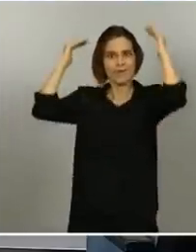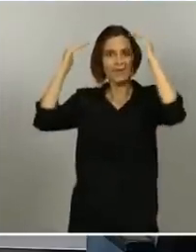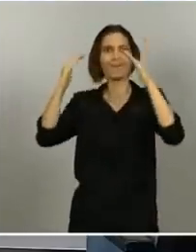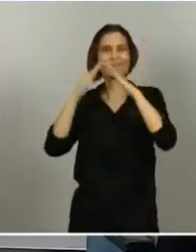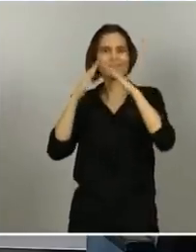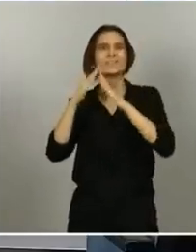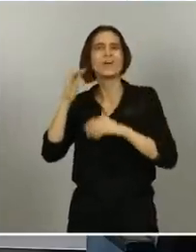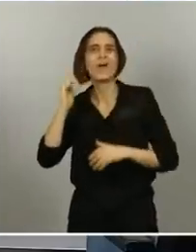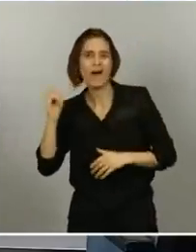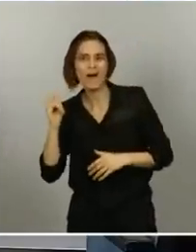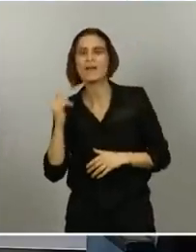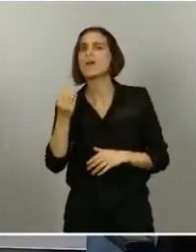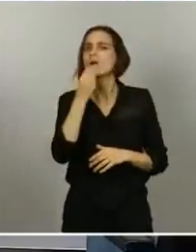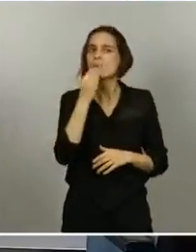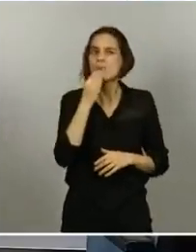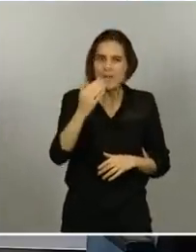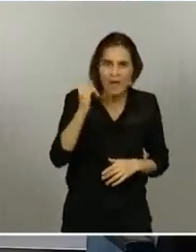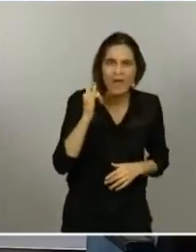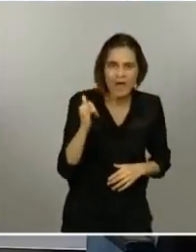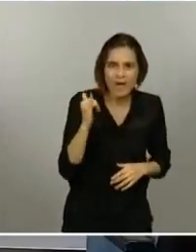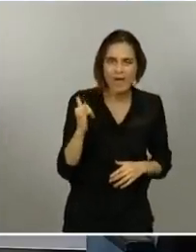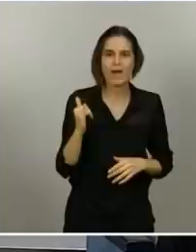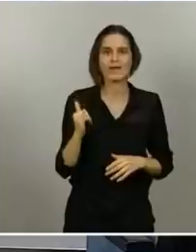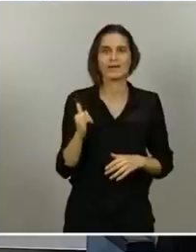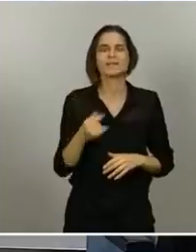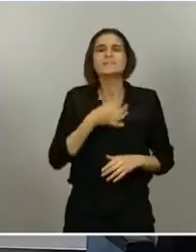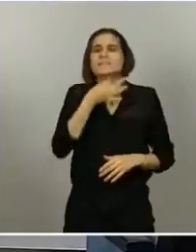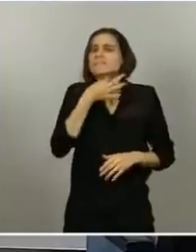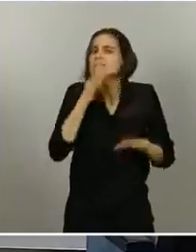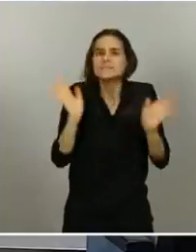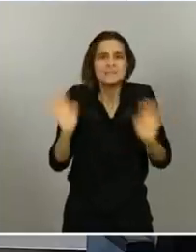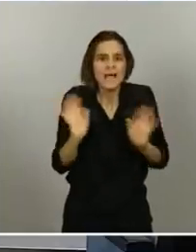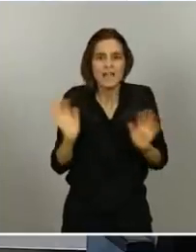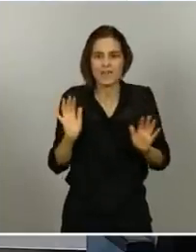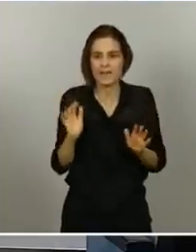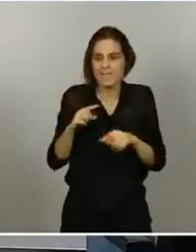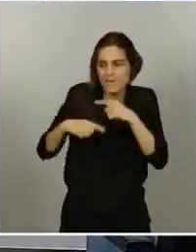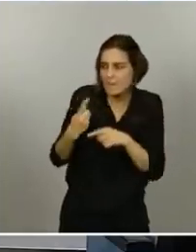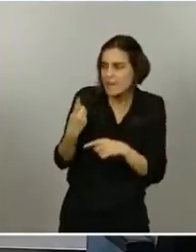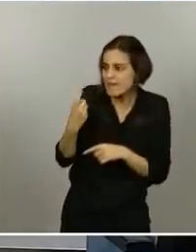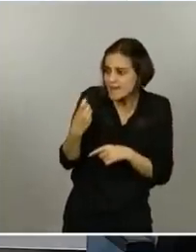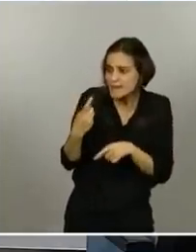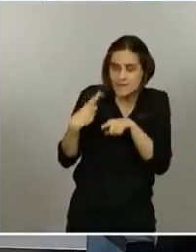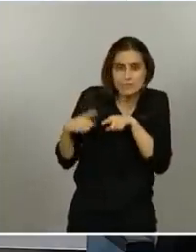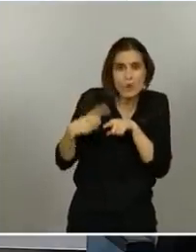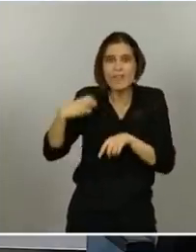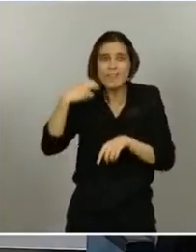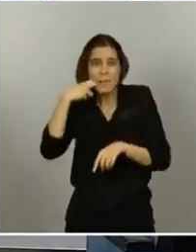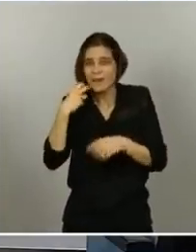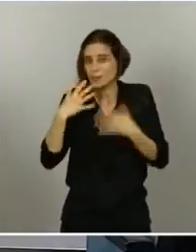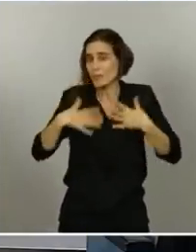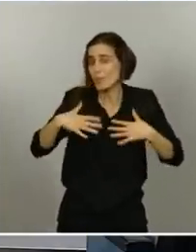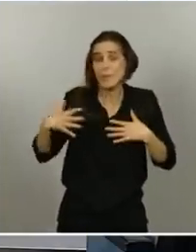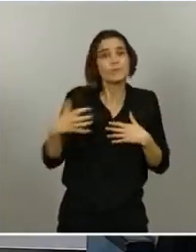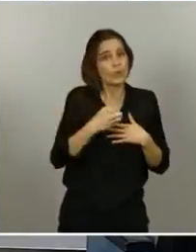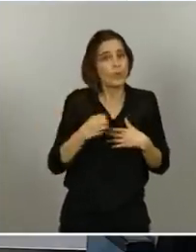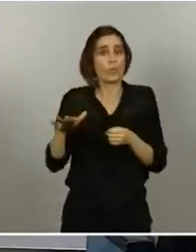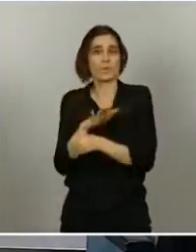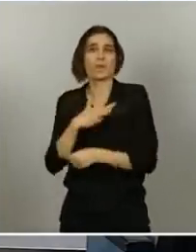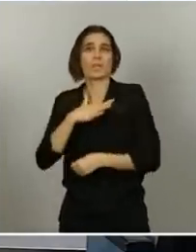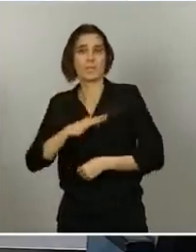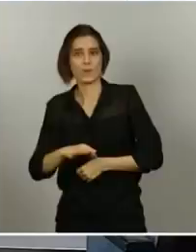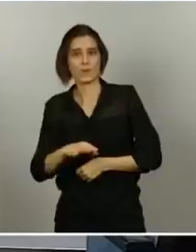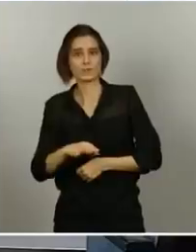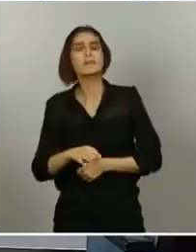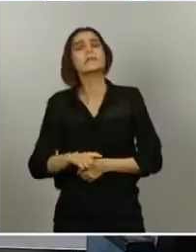mes que te impida adquirir os produtos que necesita a familia e é tamén unha cuestión de libertad porque non hai libertad se unha persoa teña que invertir